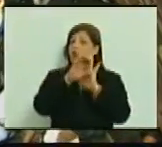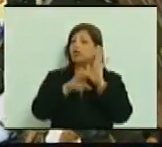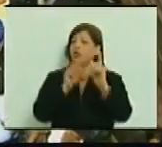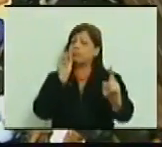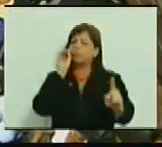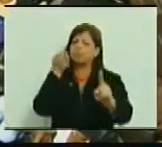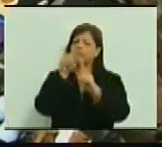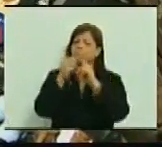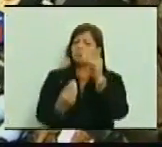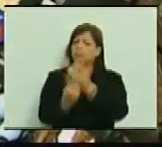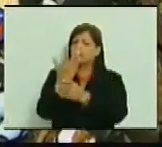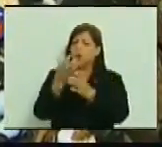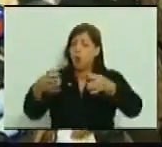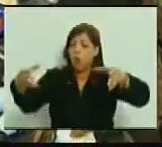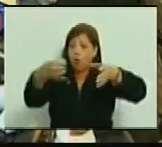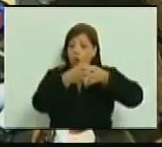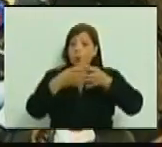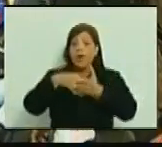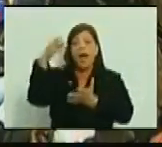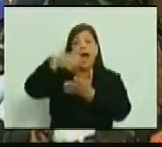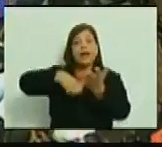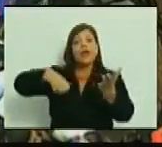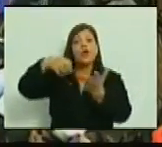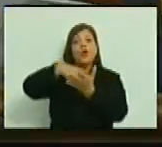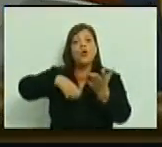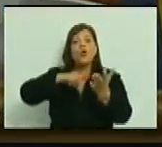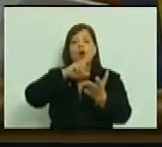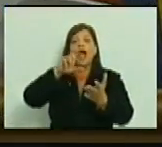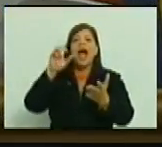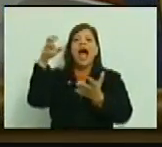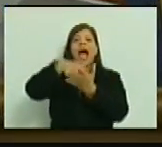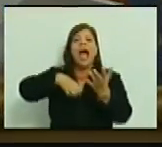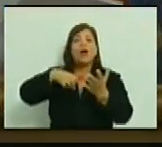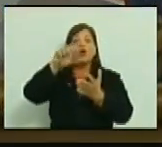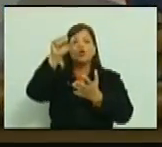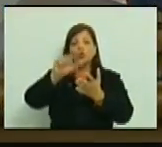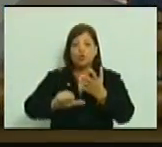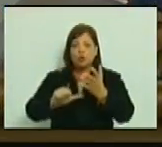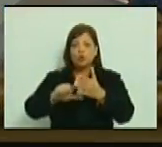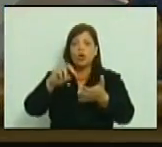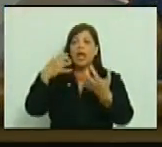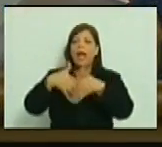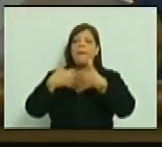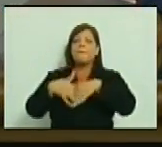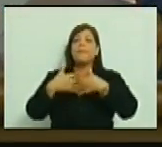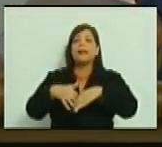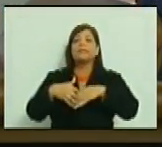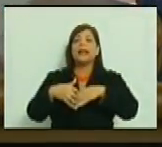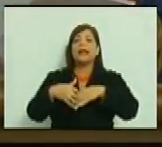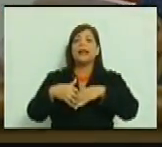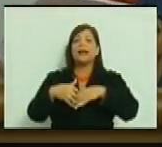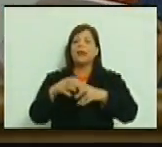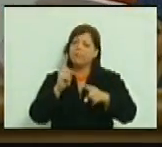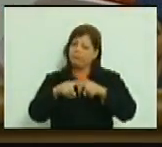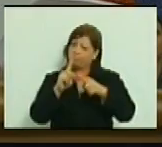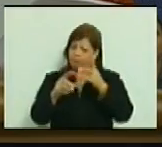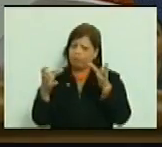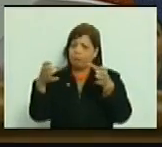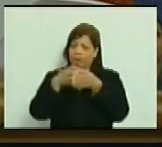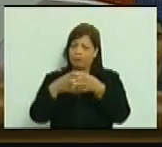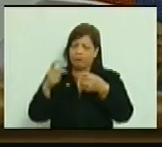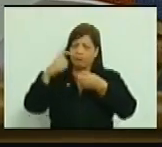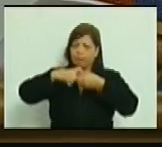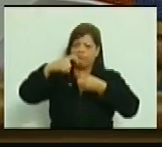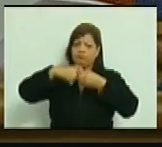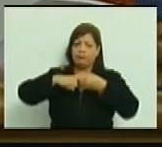objeto crear un conglomerado agrícola denominado Agrosur, integrado por las empresas del sector agrícola que a tal efecto indique